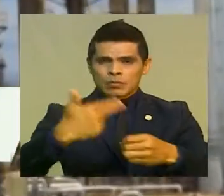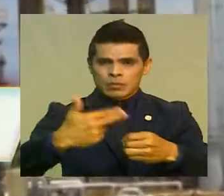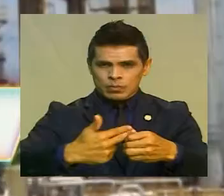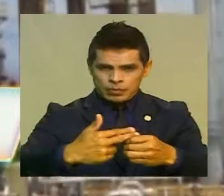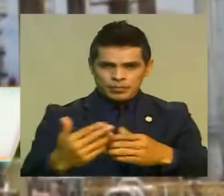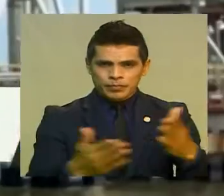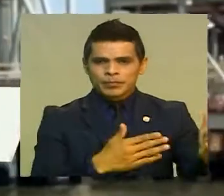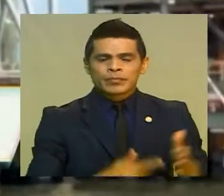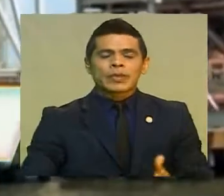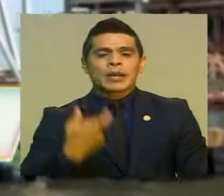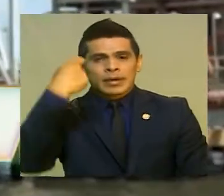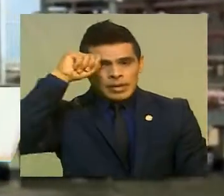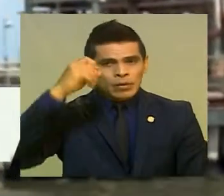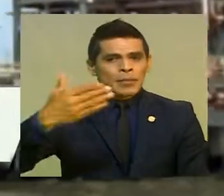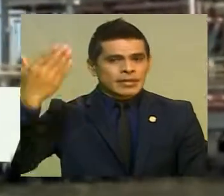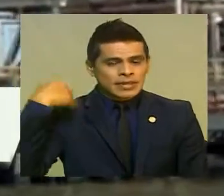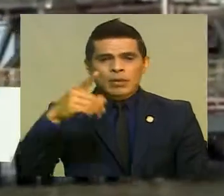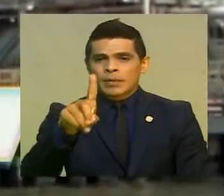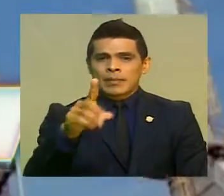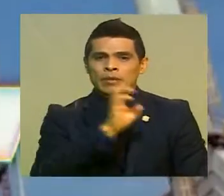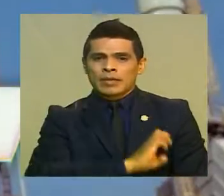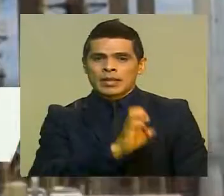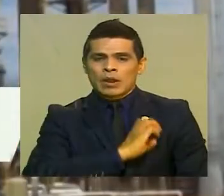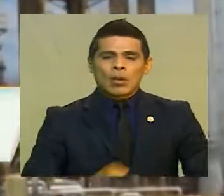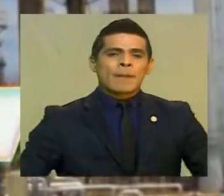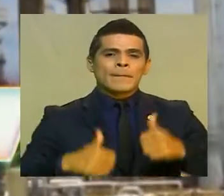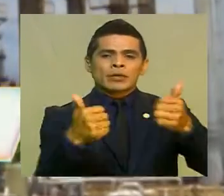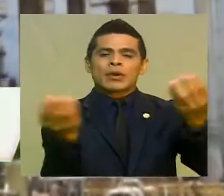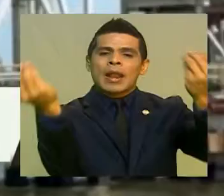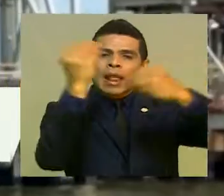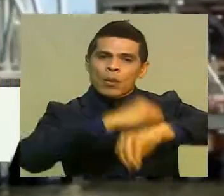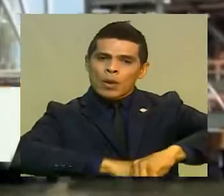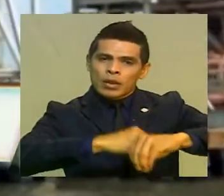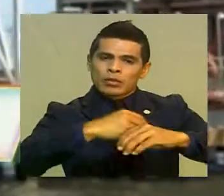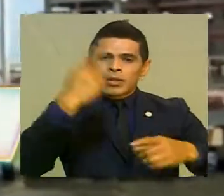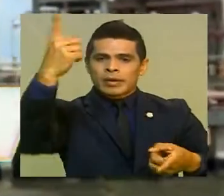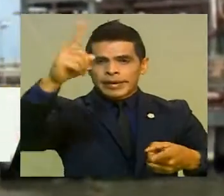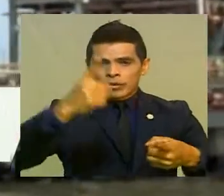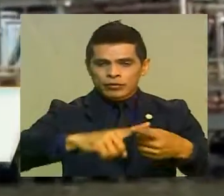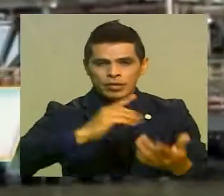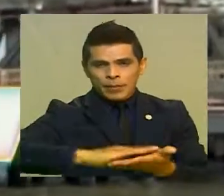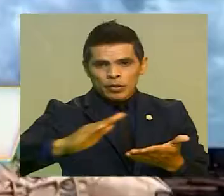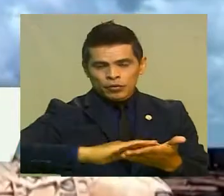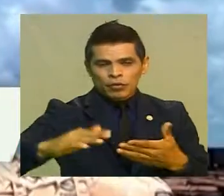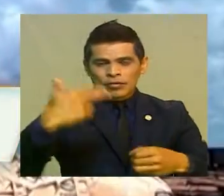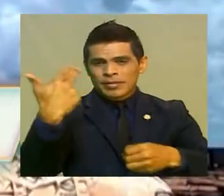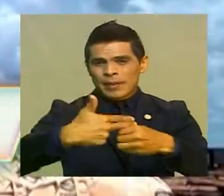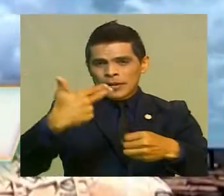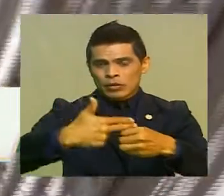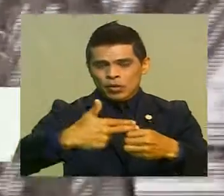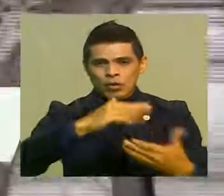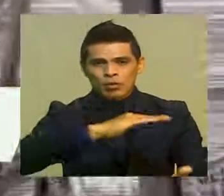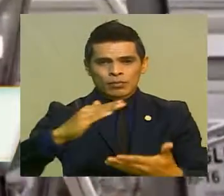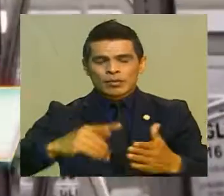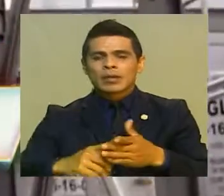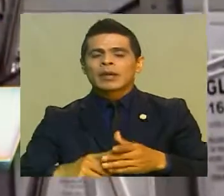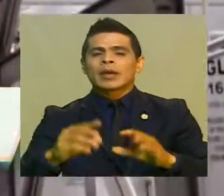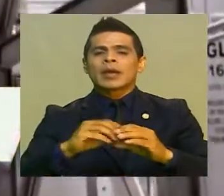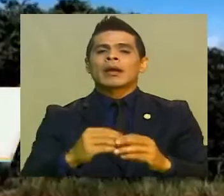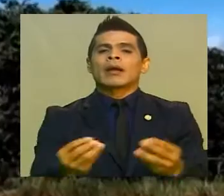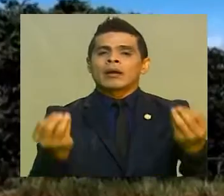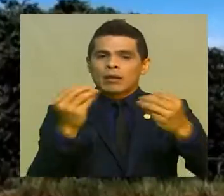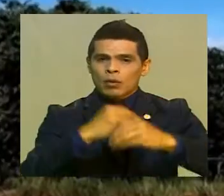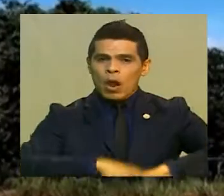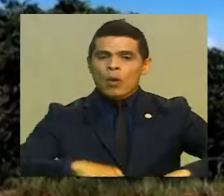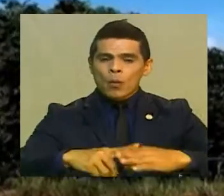recordemos que el pasado primero de enero entró en vigencia el acuerdo de reducción petrolera que compromete a los países opep y